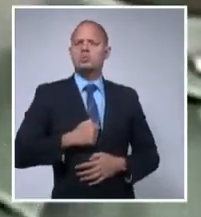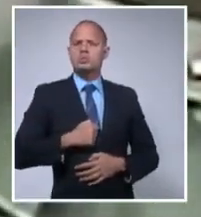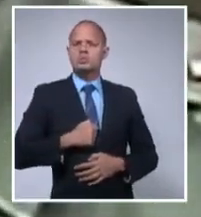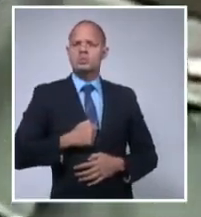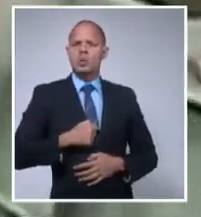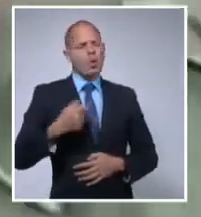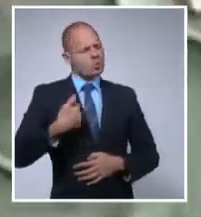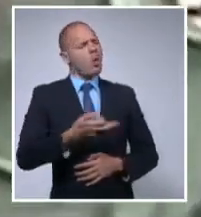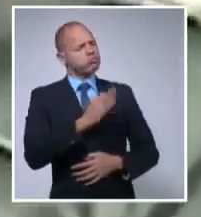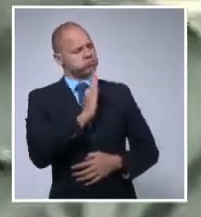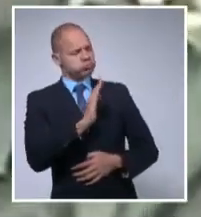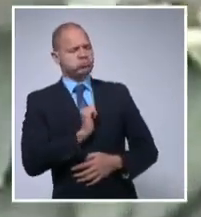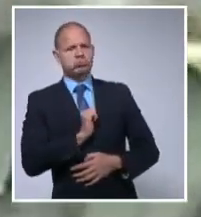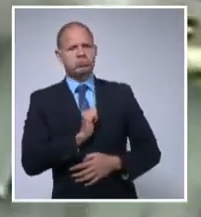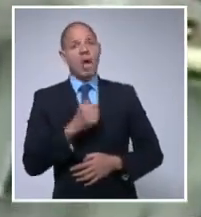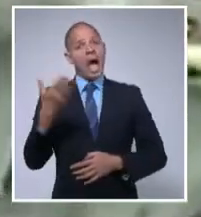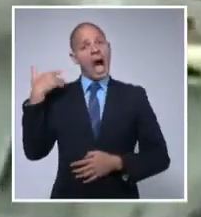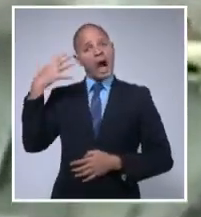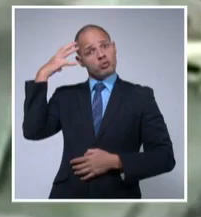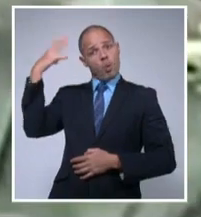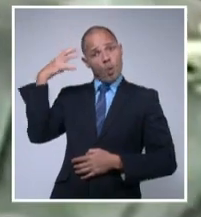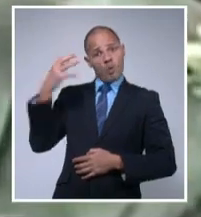sido nunca nadie, ningún gobierno.